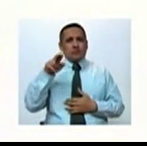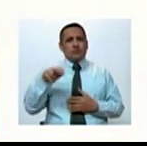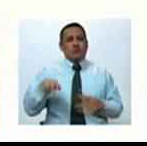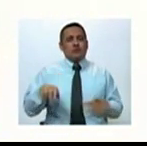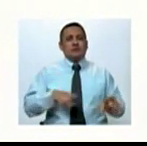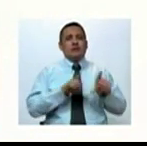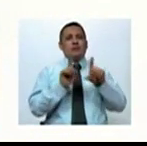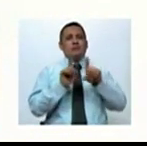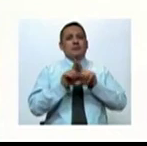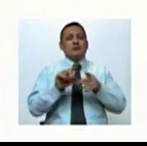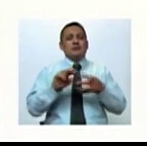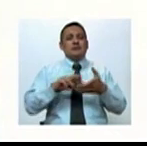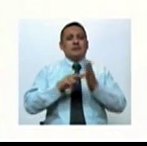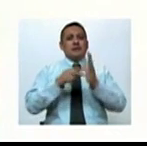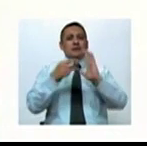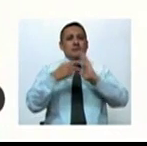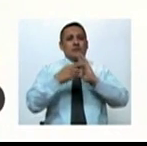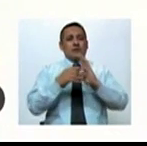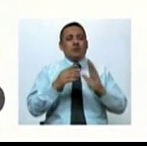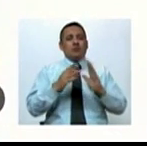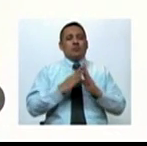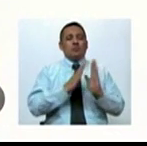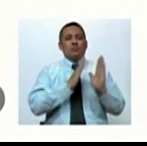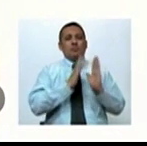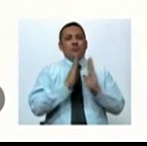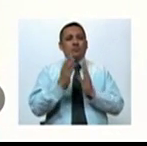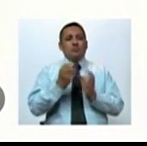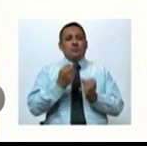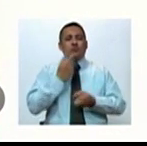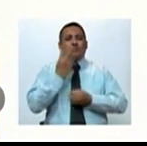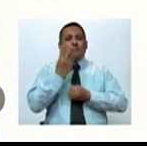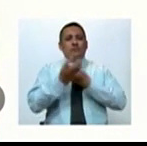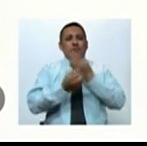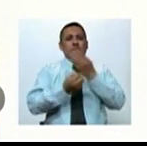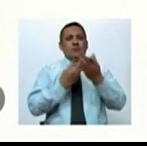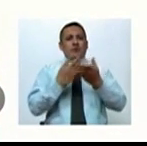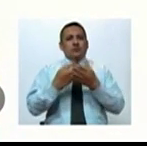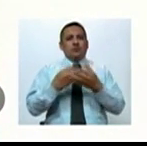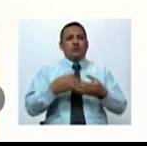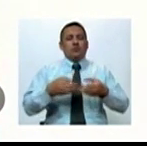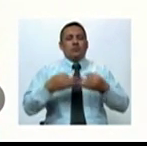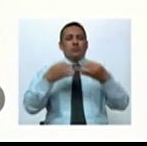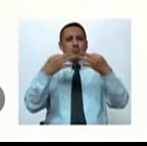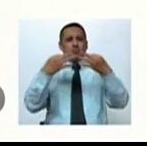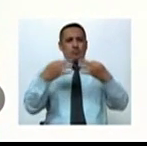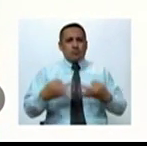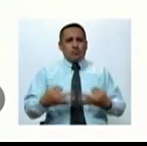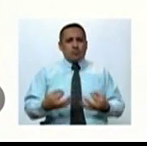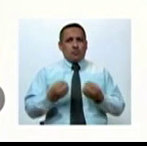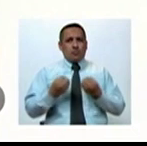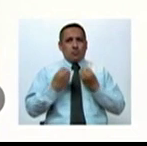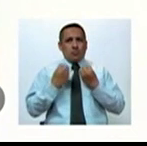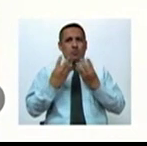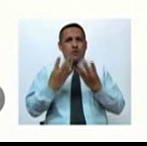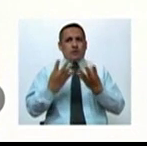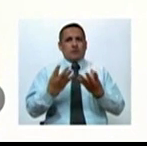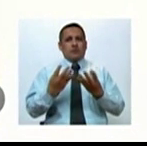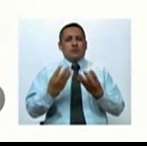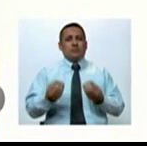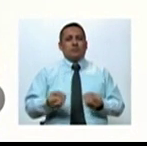y constituye un procedimiento muy